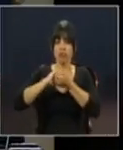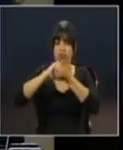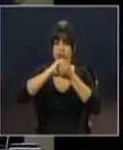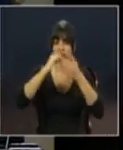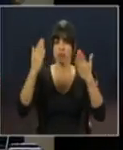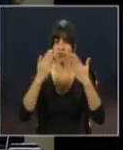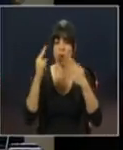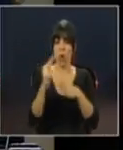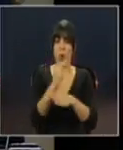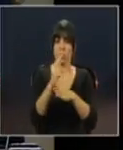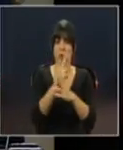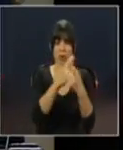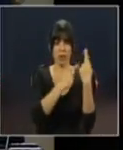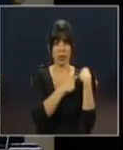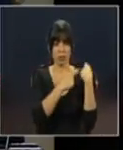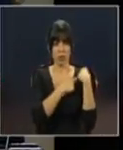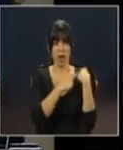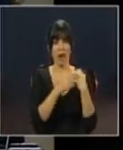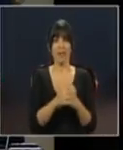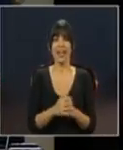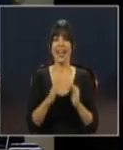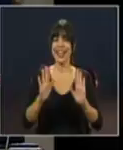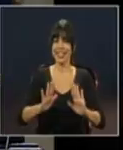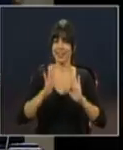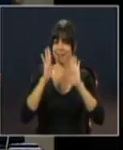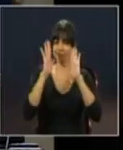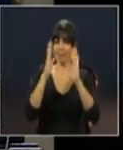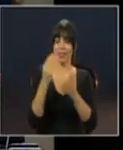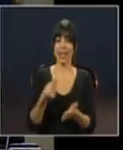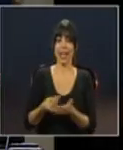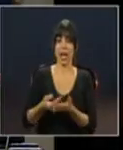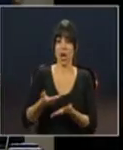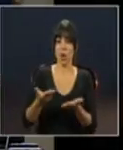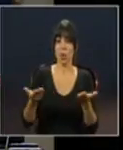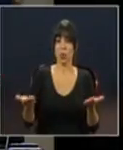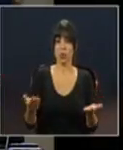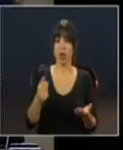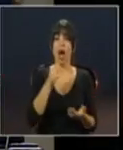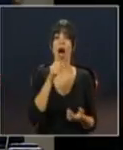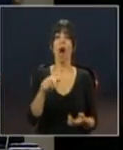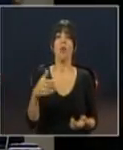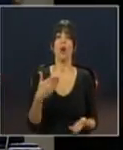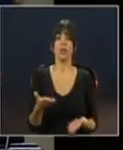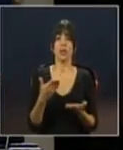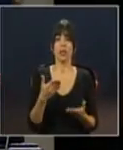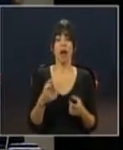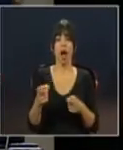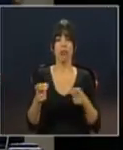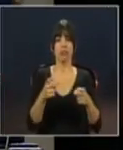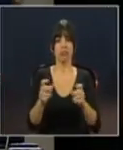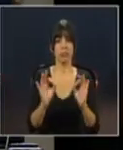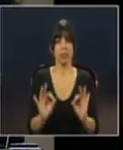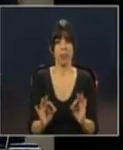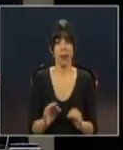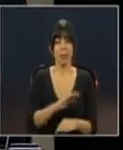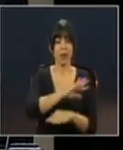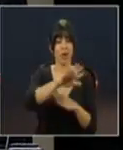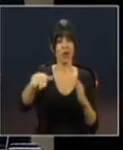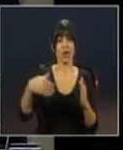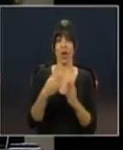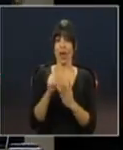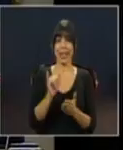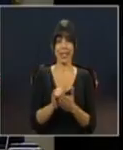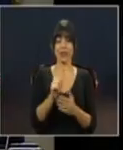y uso responsable los extraordinarios recursos que nuestras aguas ofrecen. Pero todo esto no es